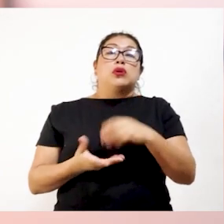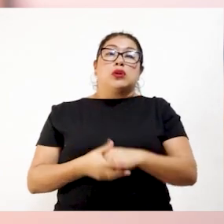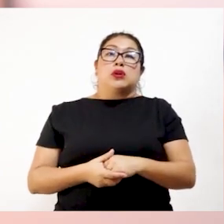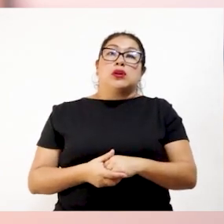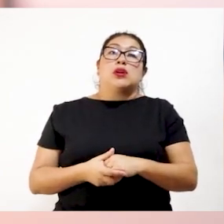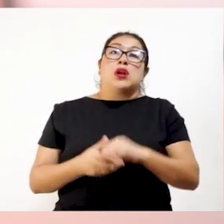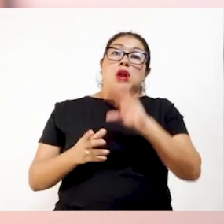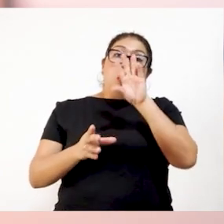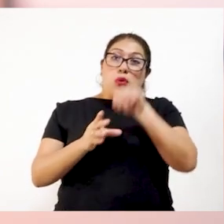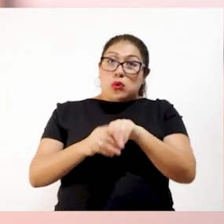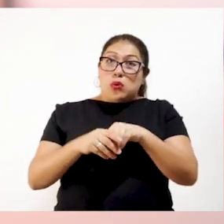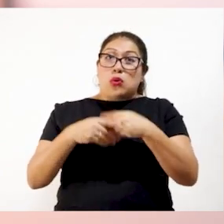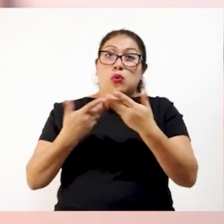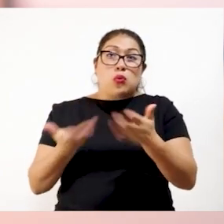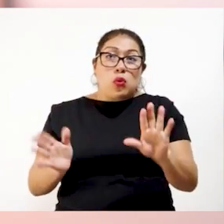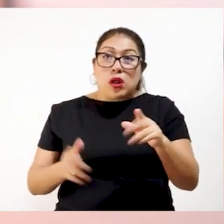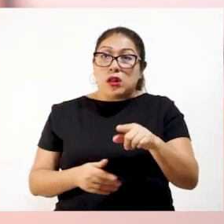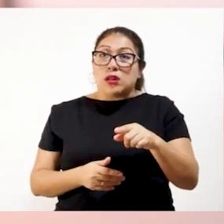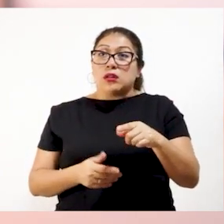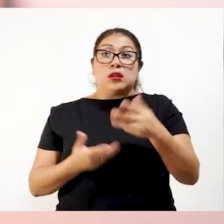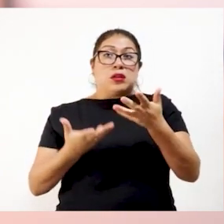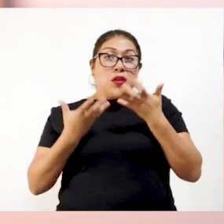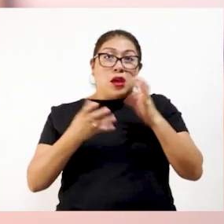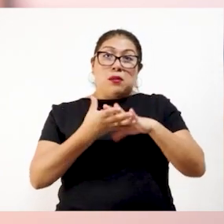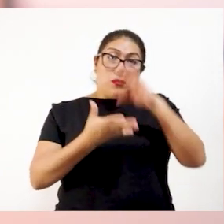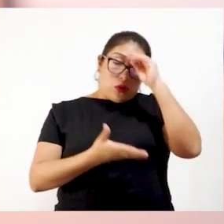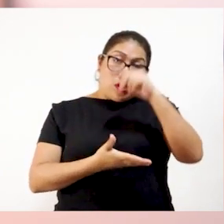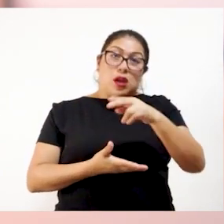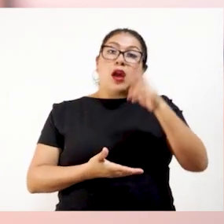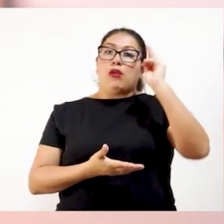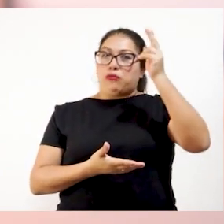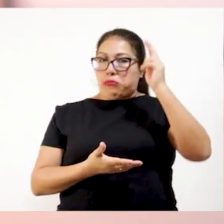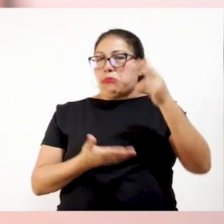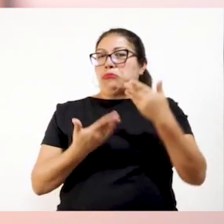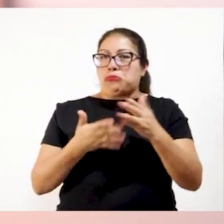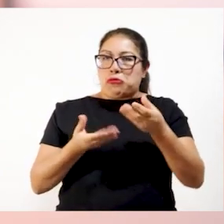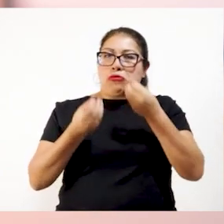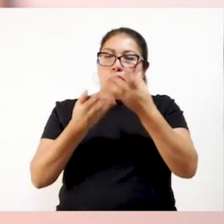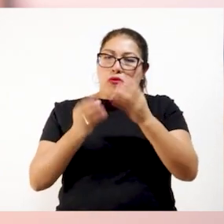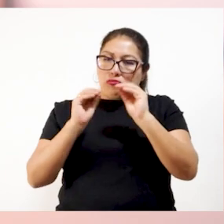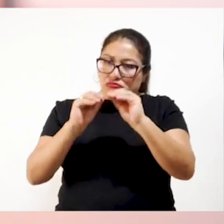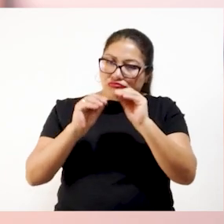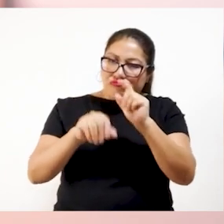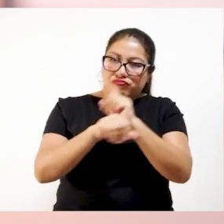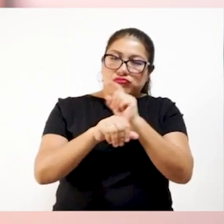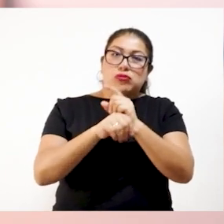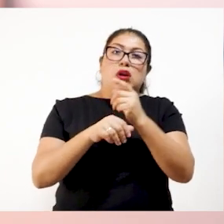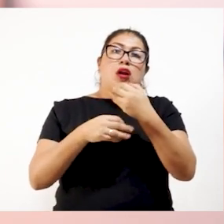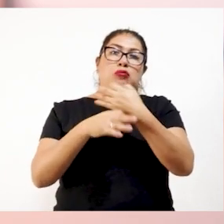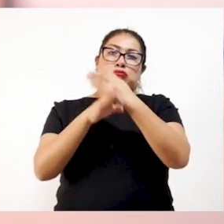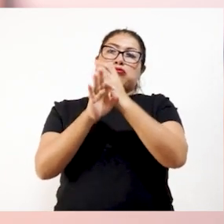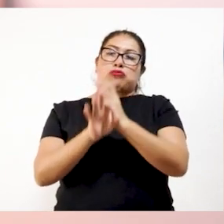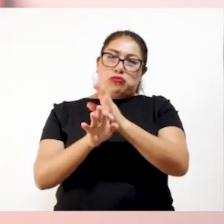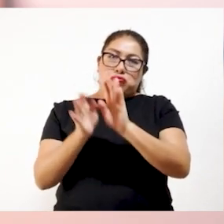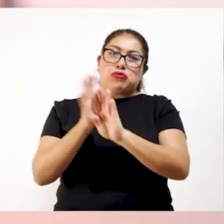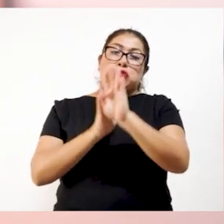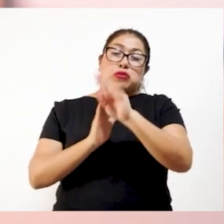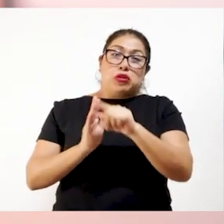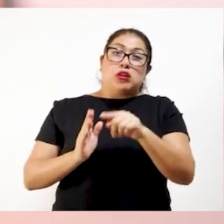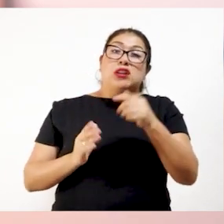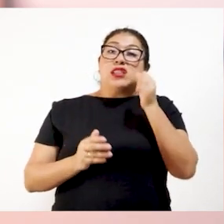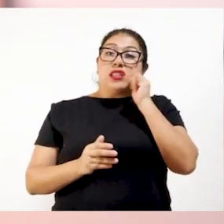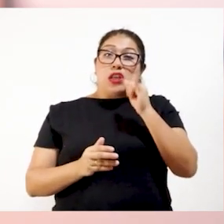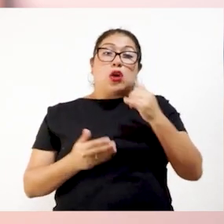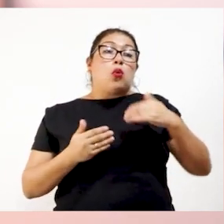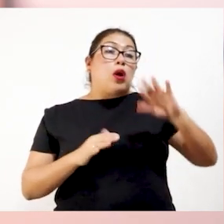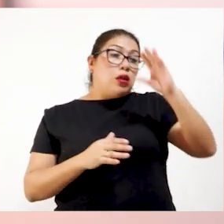parte de ICEBI, y por tanto pueden ser cualquier docente, esas formaciones para que cuando existen